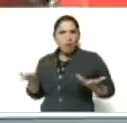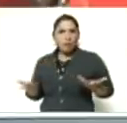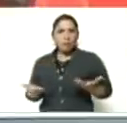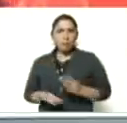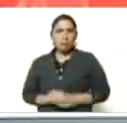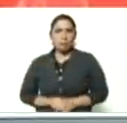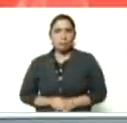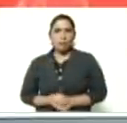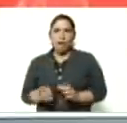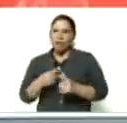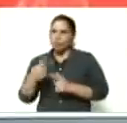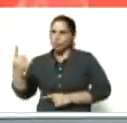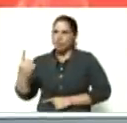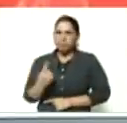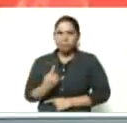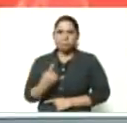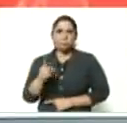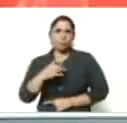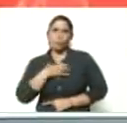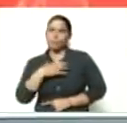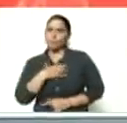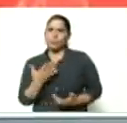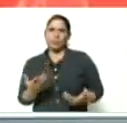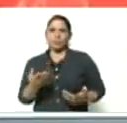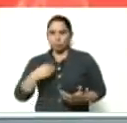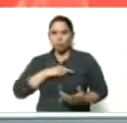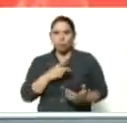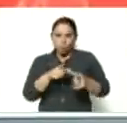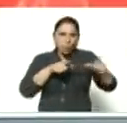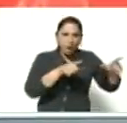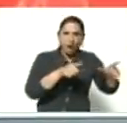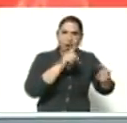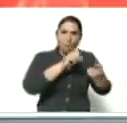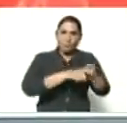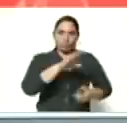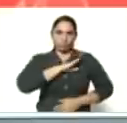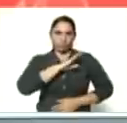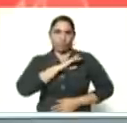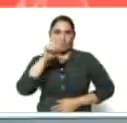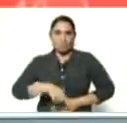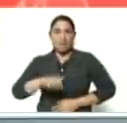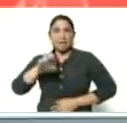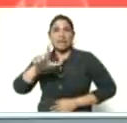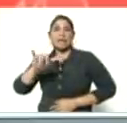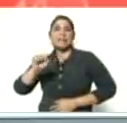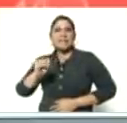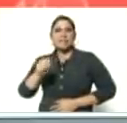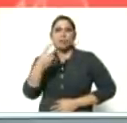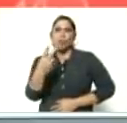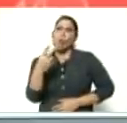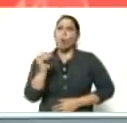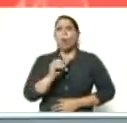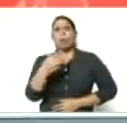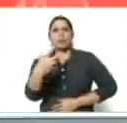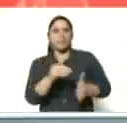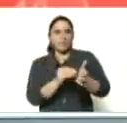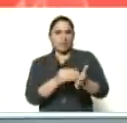Y él salió y entró del lugar donde estábamos Silvia, Elías y yo, 2, 3 veces.